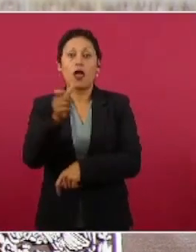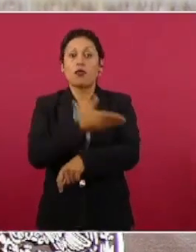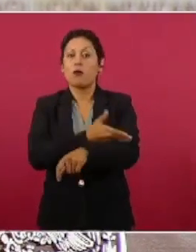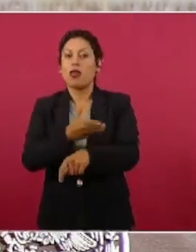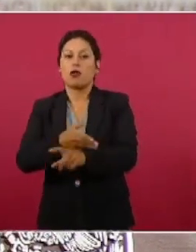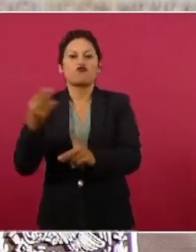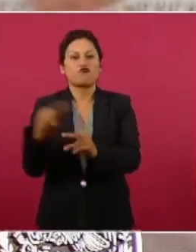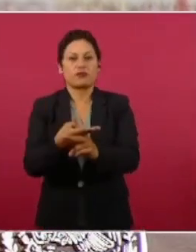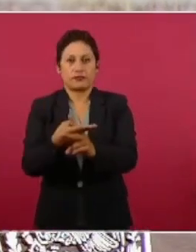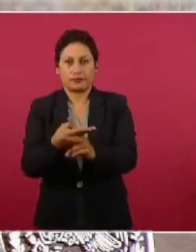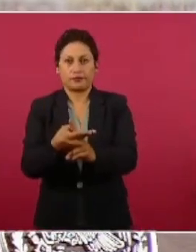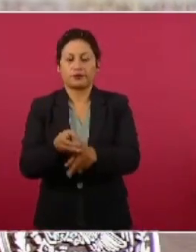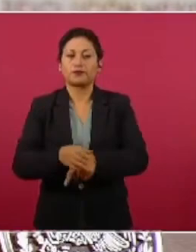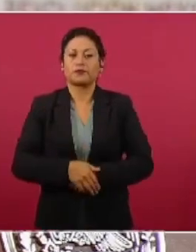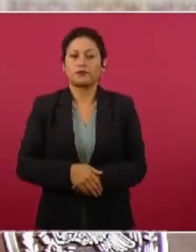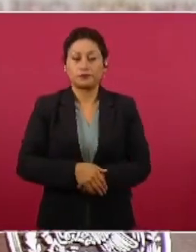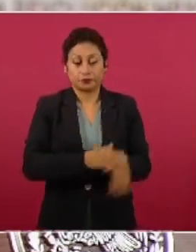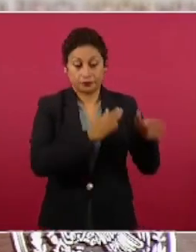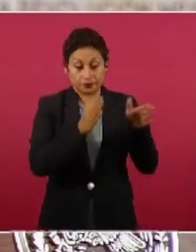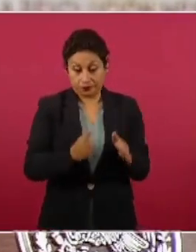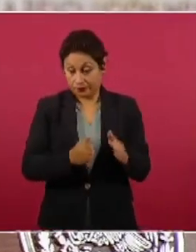Y luego viene la prensa,